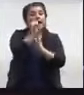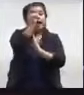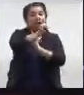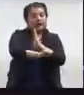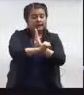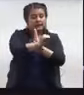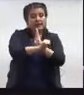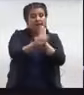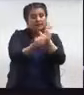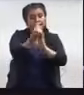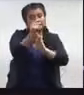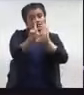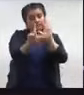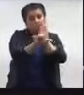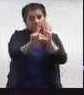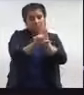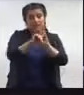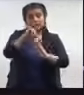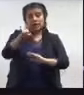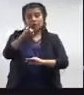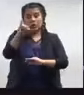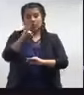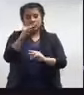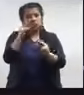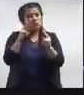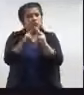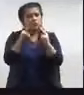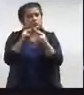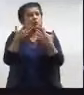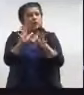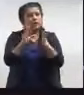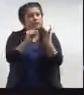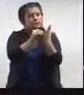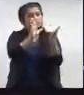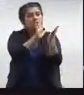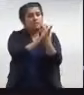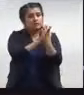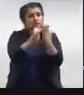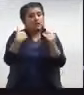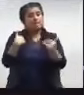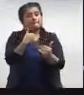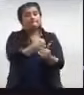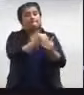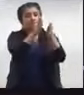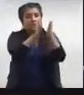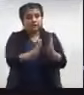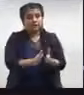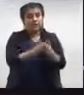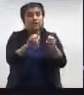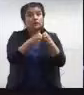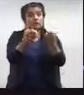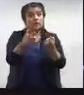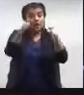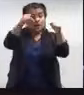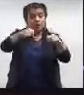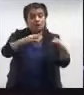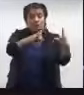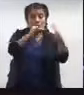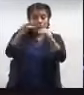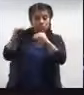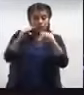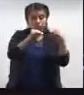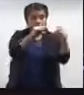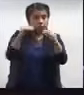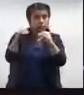legislativa y el día jueves únicamente interpelaciones. Por lo que se somete a discusión la ratificación